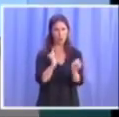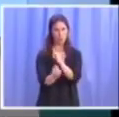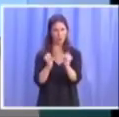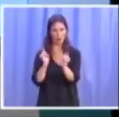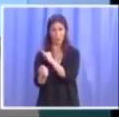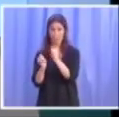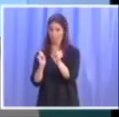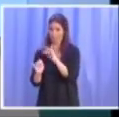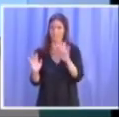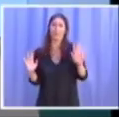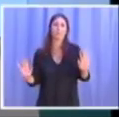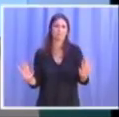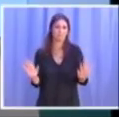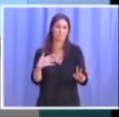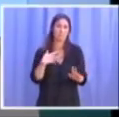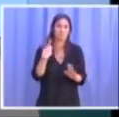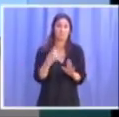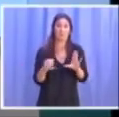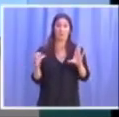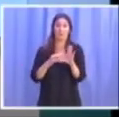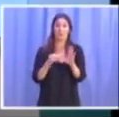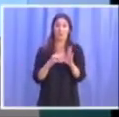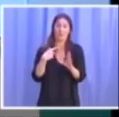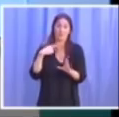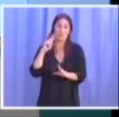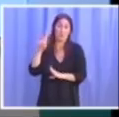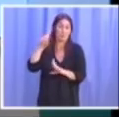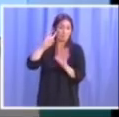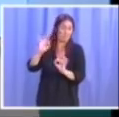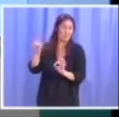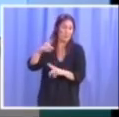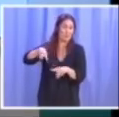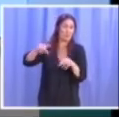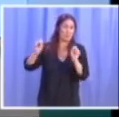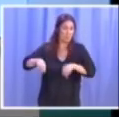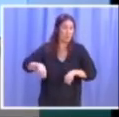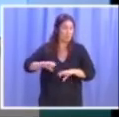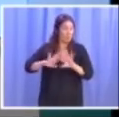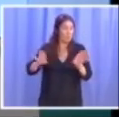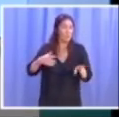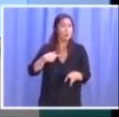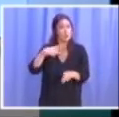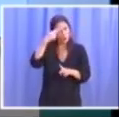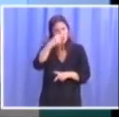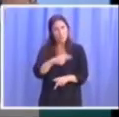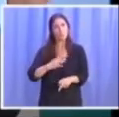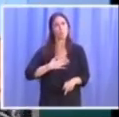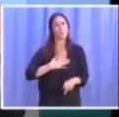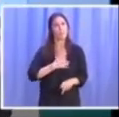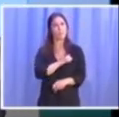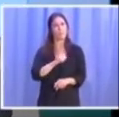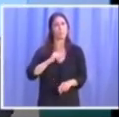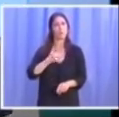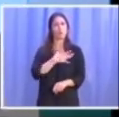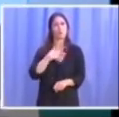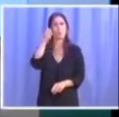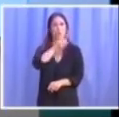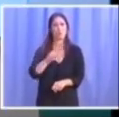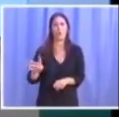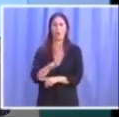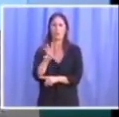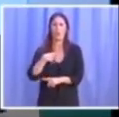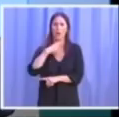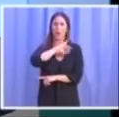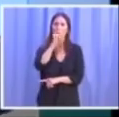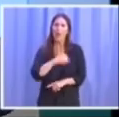excepción de Ciudadanos, estén conformes. Yo respeto la propiedad privada y quiero que una persona de la Chana del Cidín, que tiene su